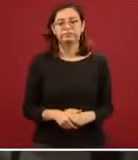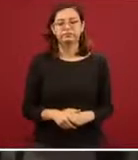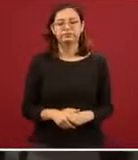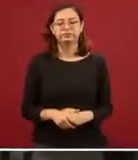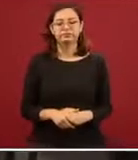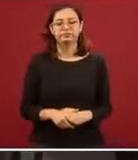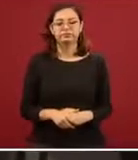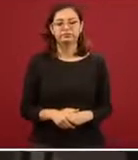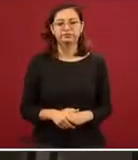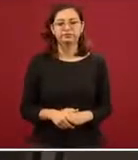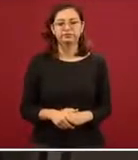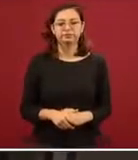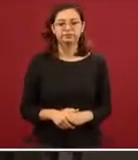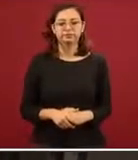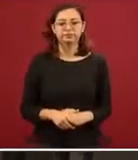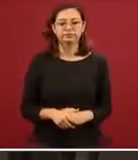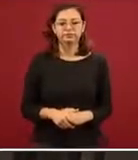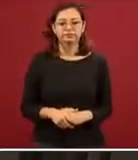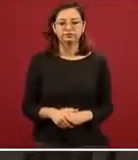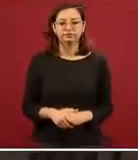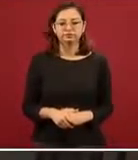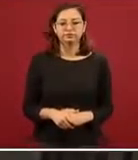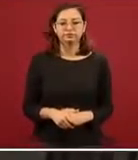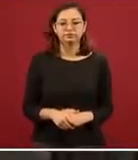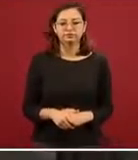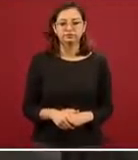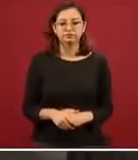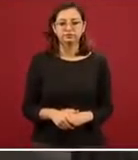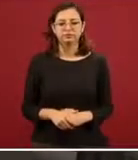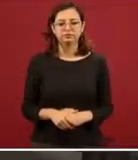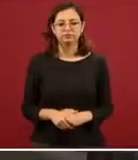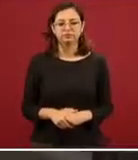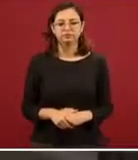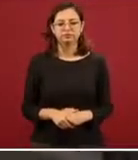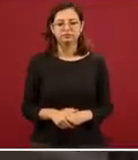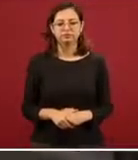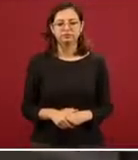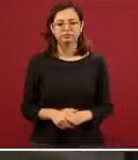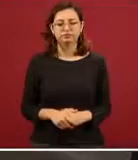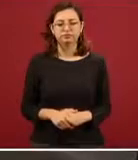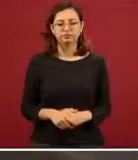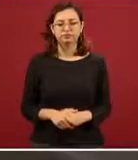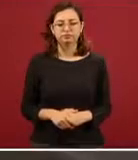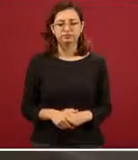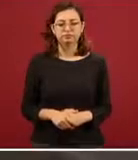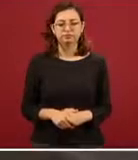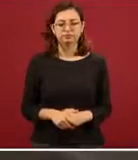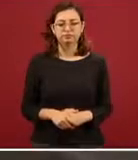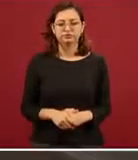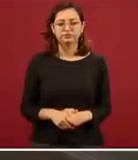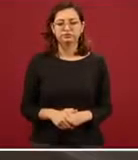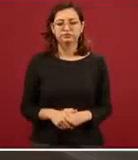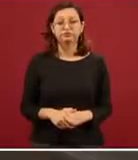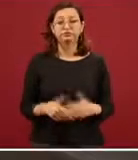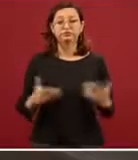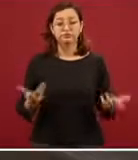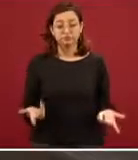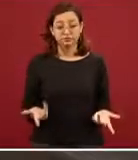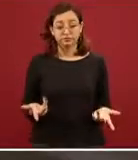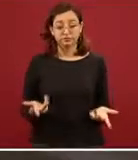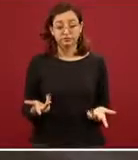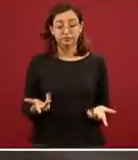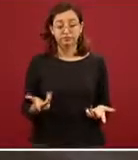del nuevo aeropuerto militar Felipe Ángeles, militar y civil Felipe Ángeles. Si les